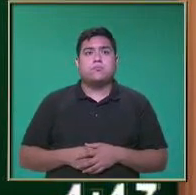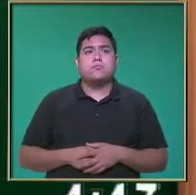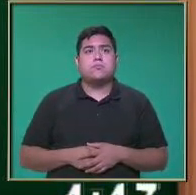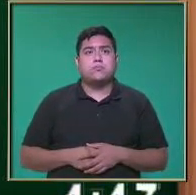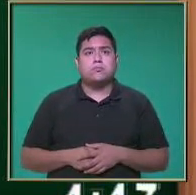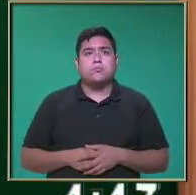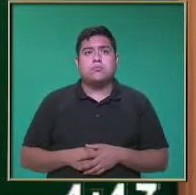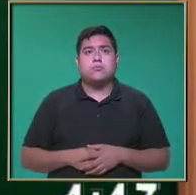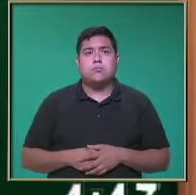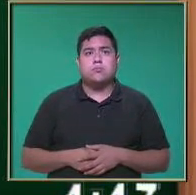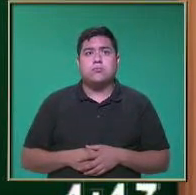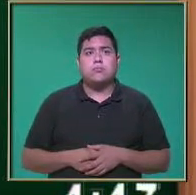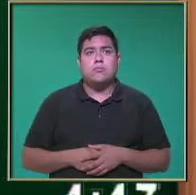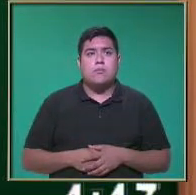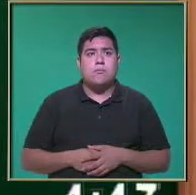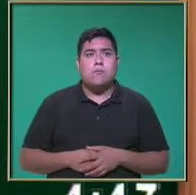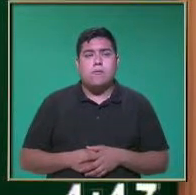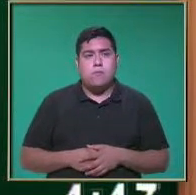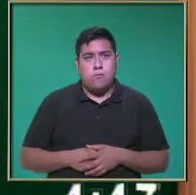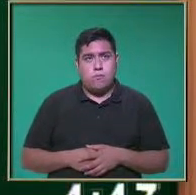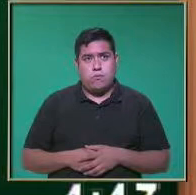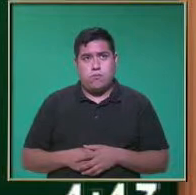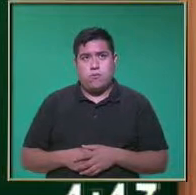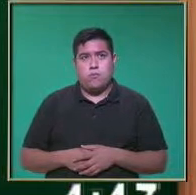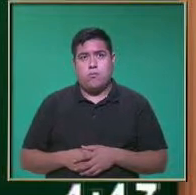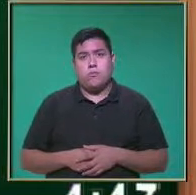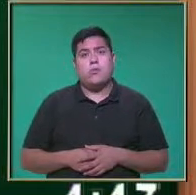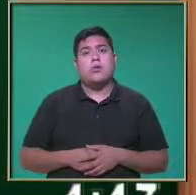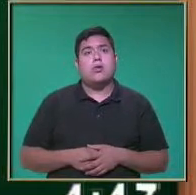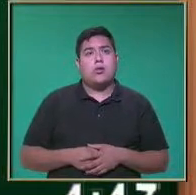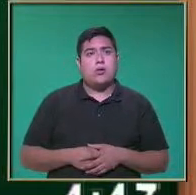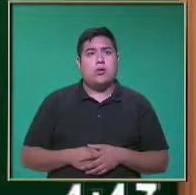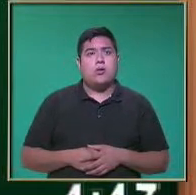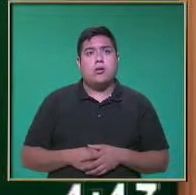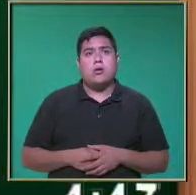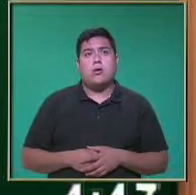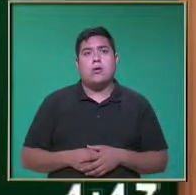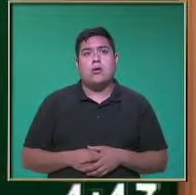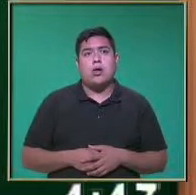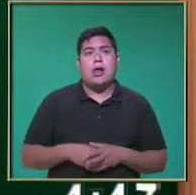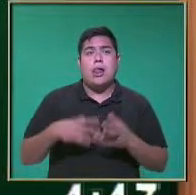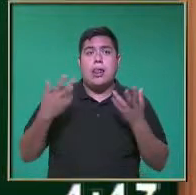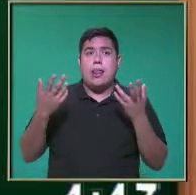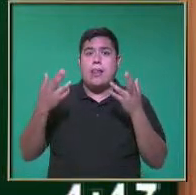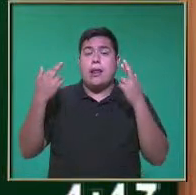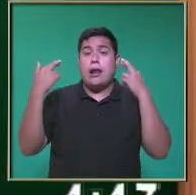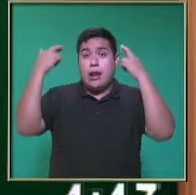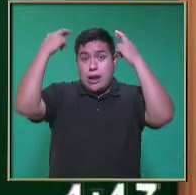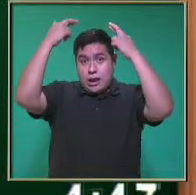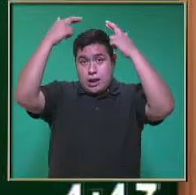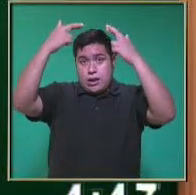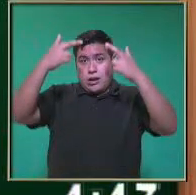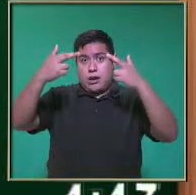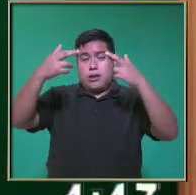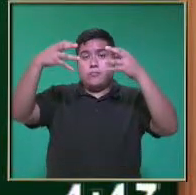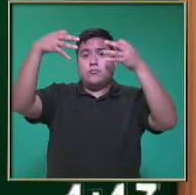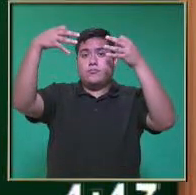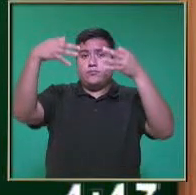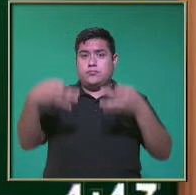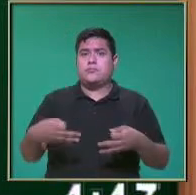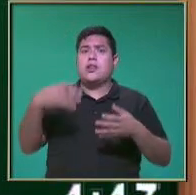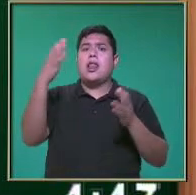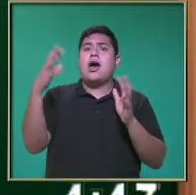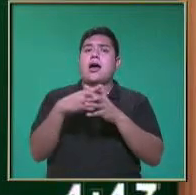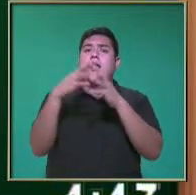How often did the emperor declare war? ¿Qué tan seguido el emperador declaraba la guerra? If you